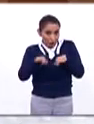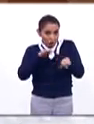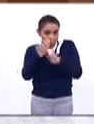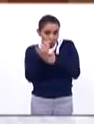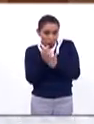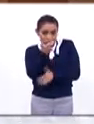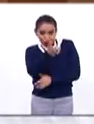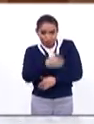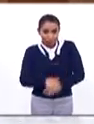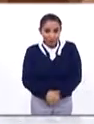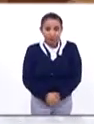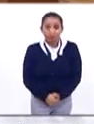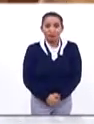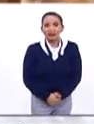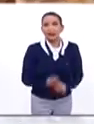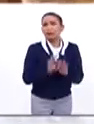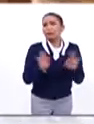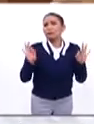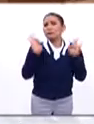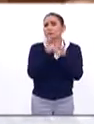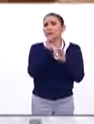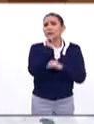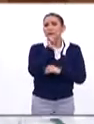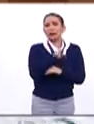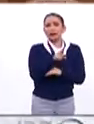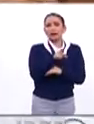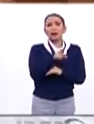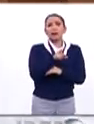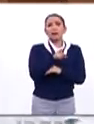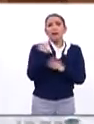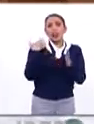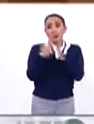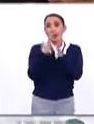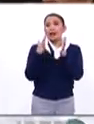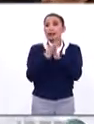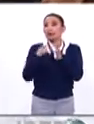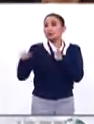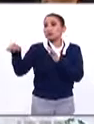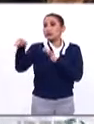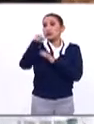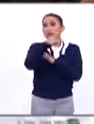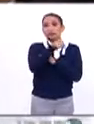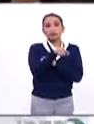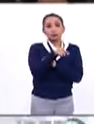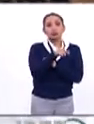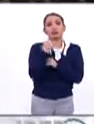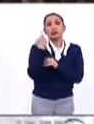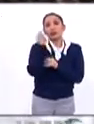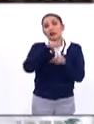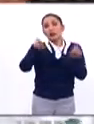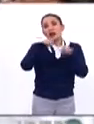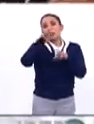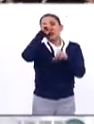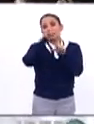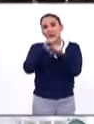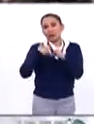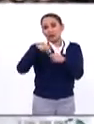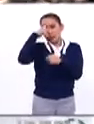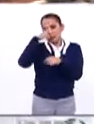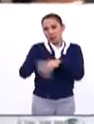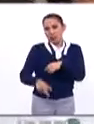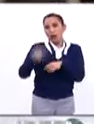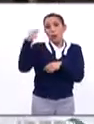menos dinero. Es importante también pues la participación de varios secretarios de Estado de